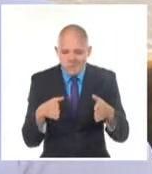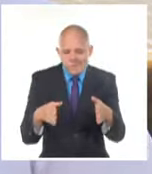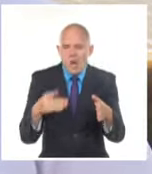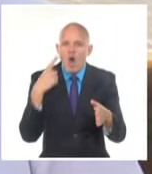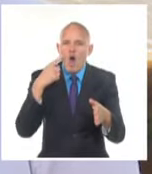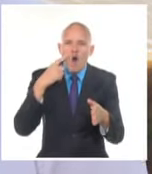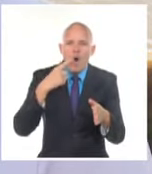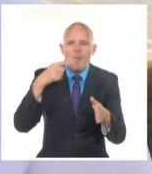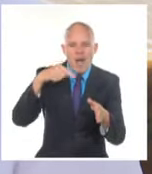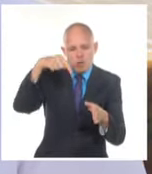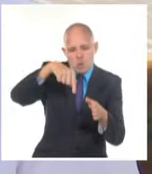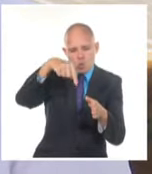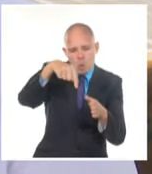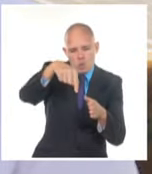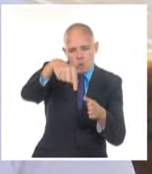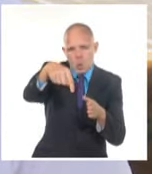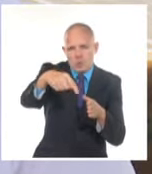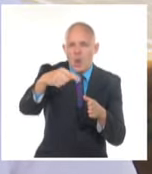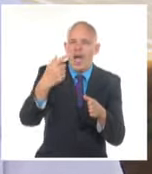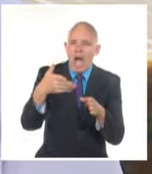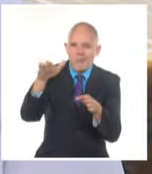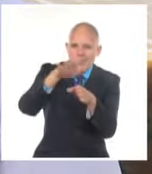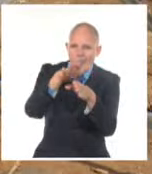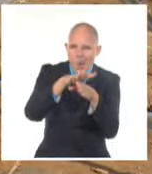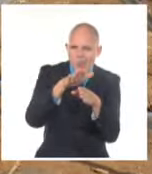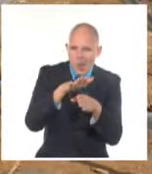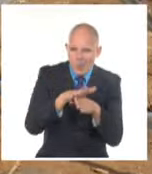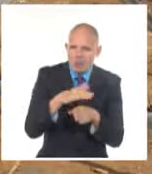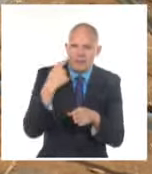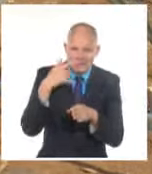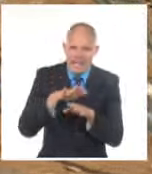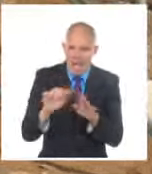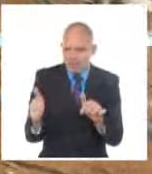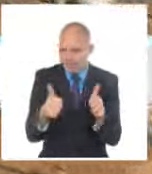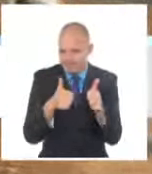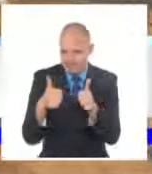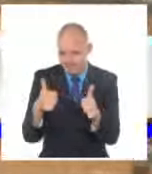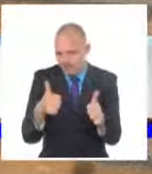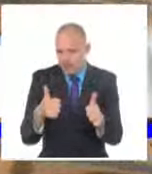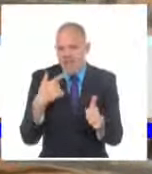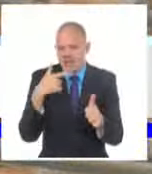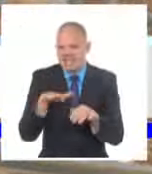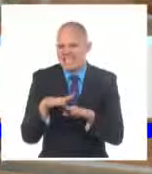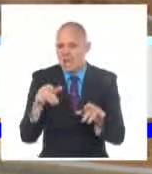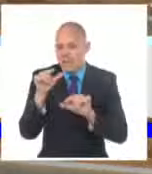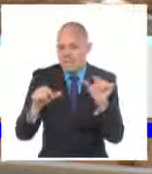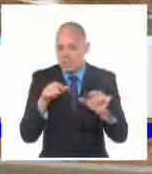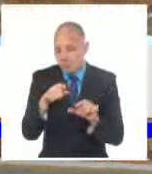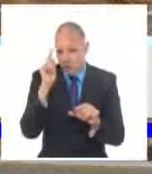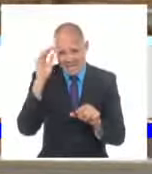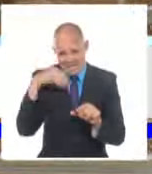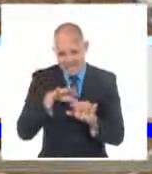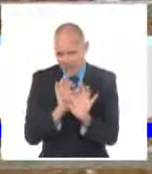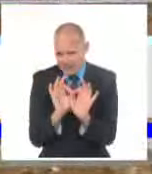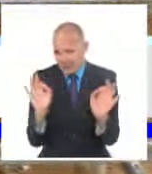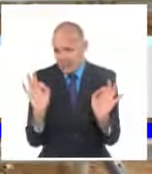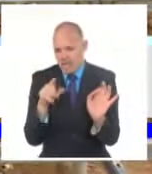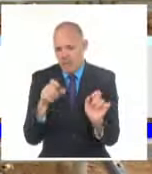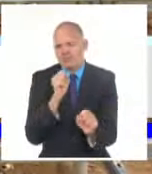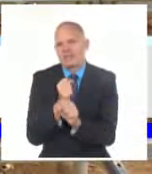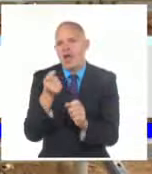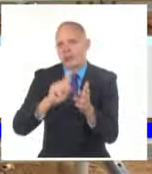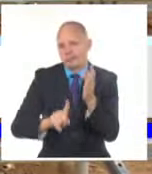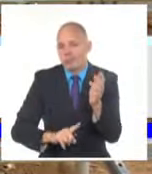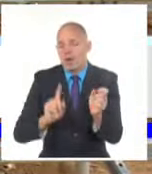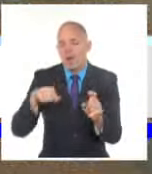malla de tierra, al igual que ubicando los contenedores encima de sus estructuras. En la obra, brigadas especializadas de la Unión Eléctrica,